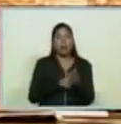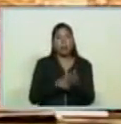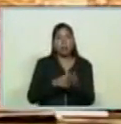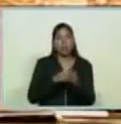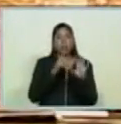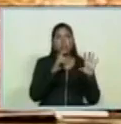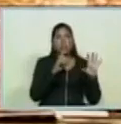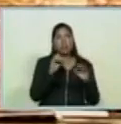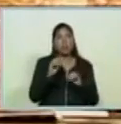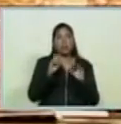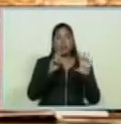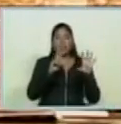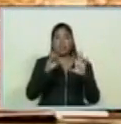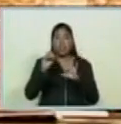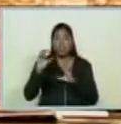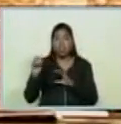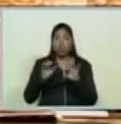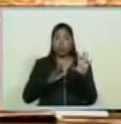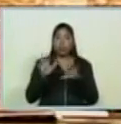15.100.715 personas.